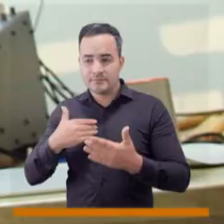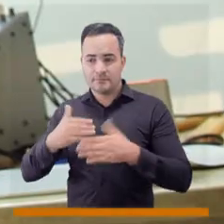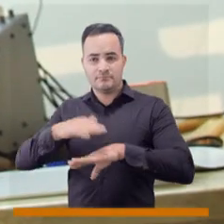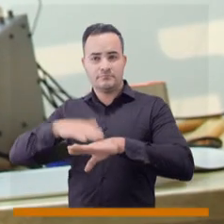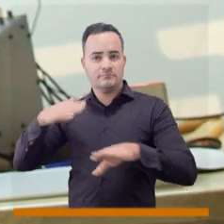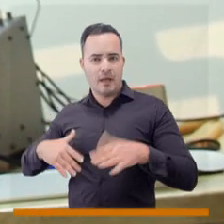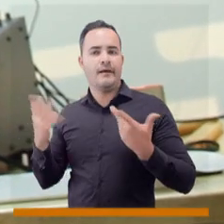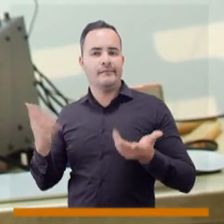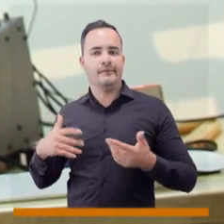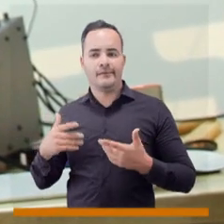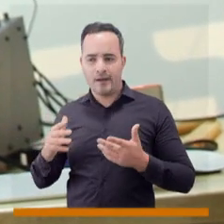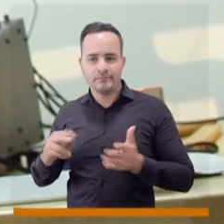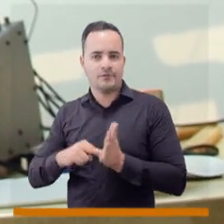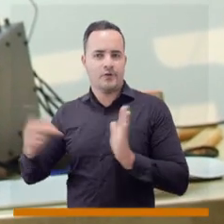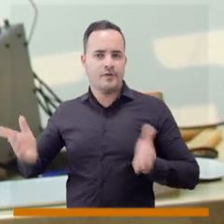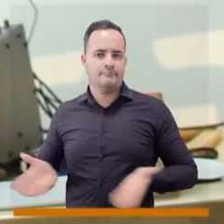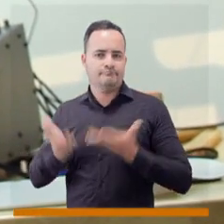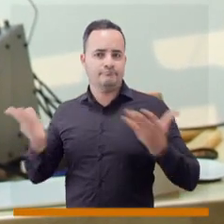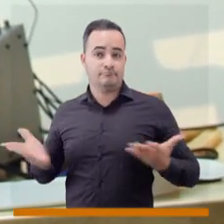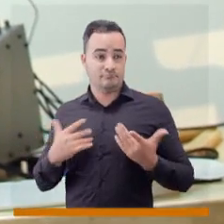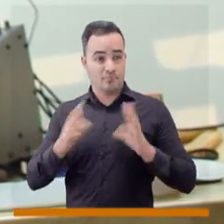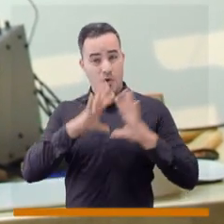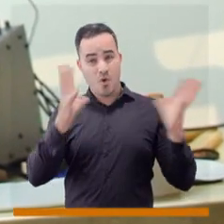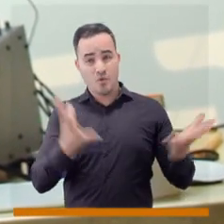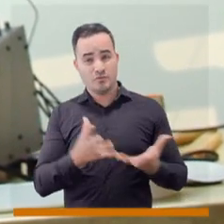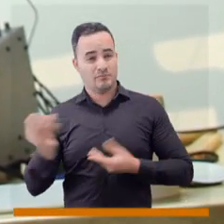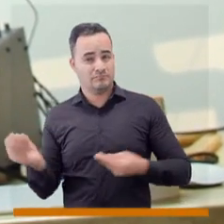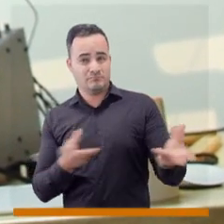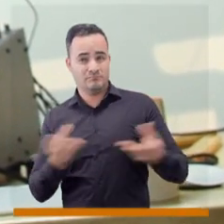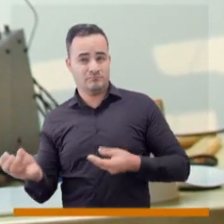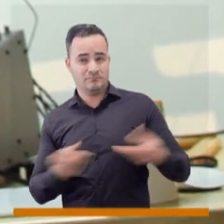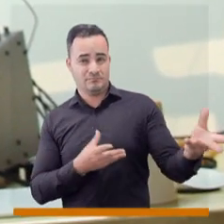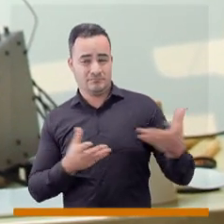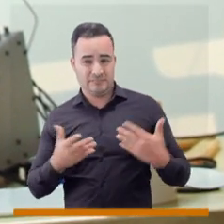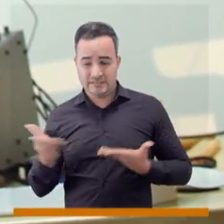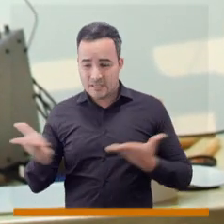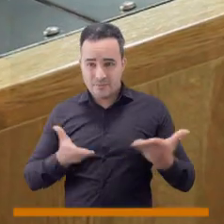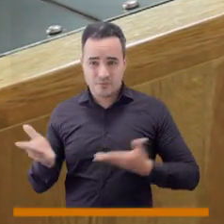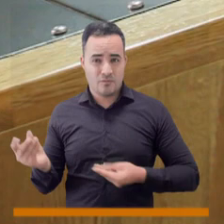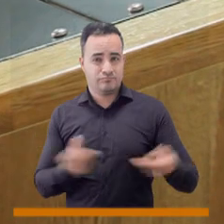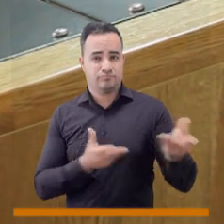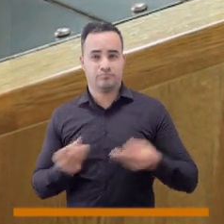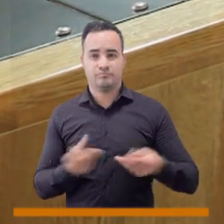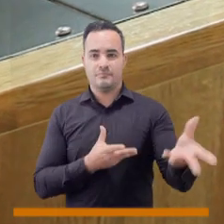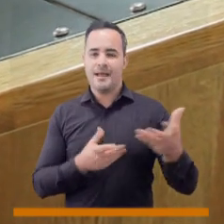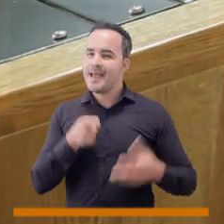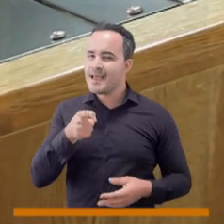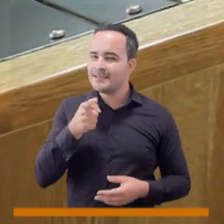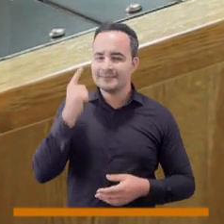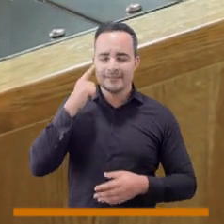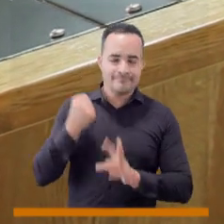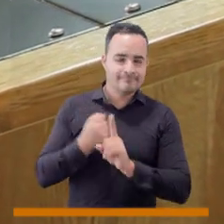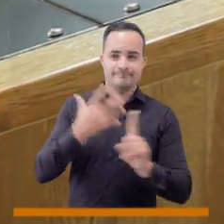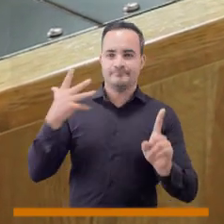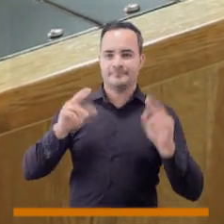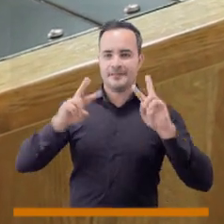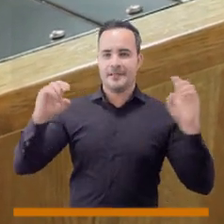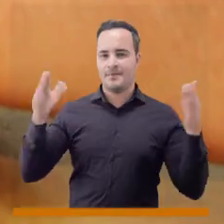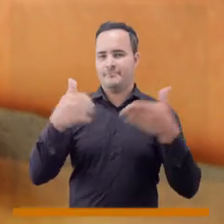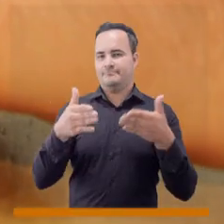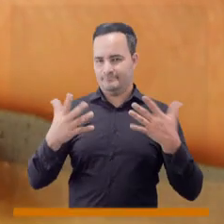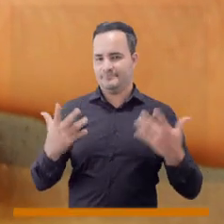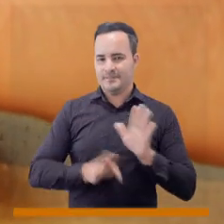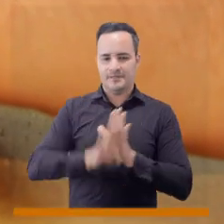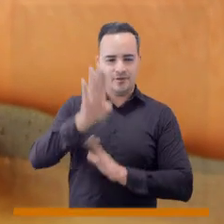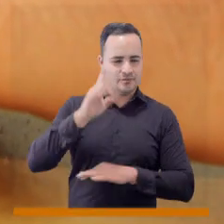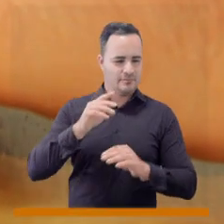tecnología. Es un prestador de servicios a nivel universal. Y eso les permitió a ellos poderse ver desde un foco mucho más óptimo al